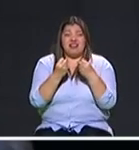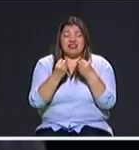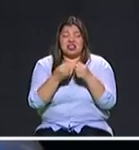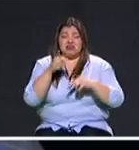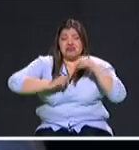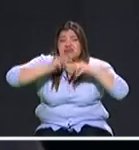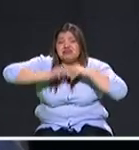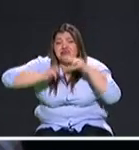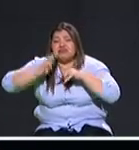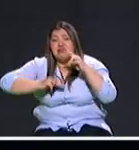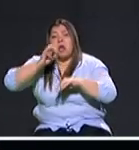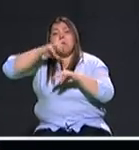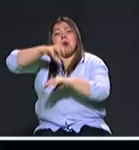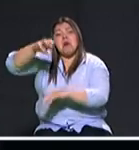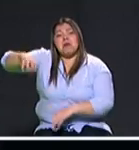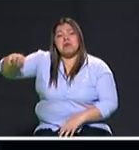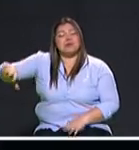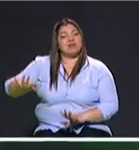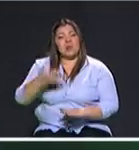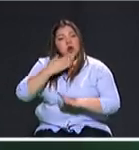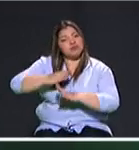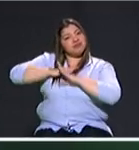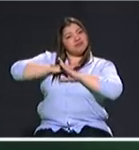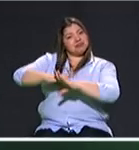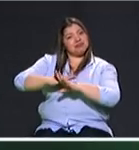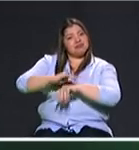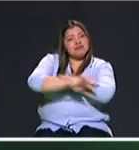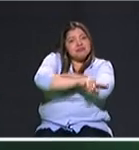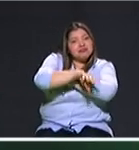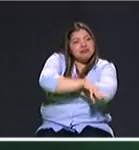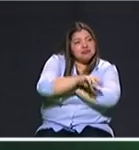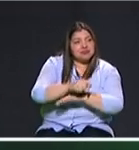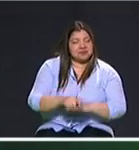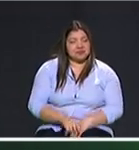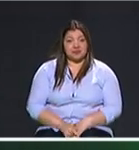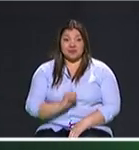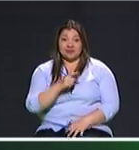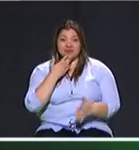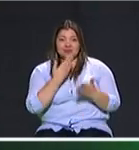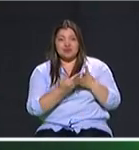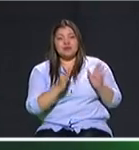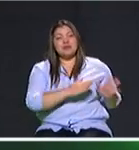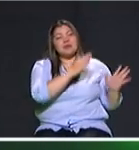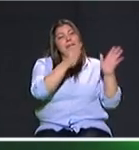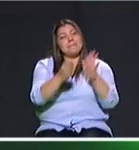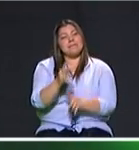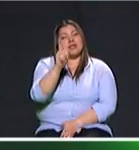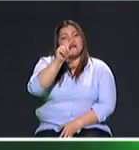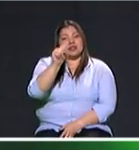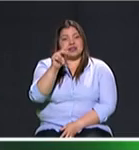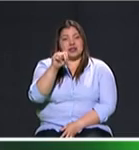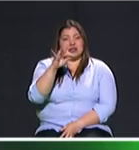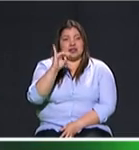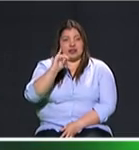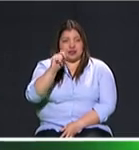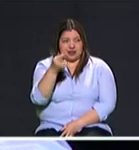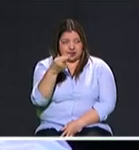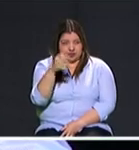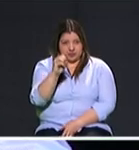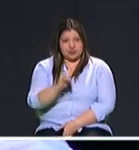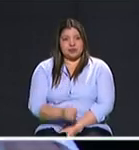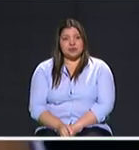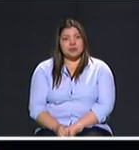permita evitar que el delito se cometa en la ciudad muy bien el turno ahora para el candidato santiago gómez esto fue lo que opinó la gente candidata